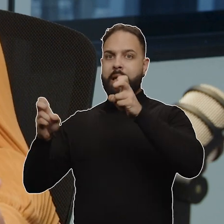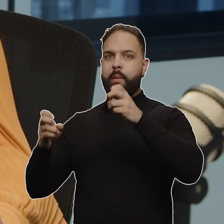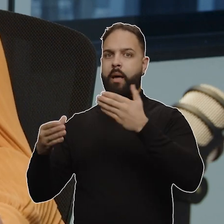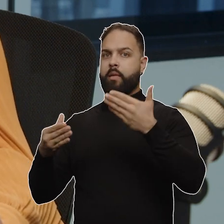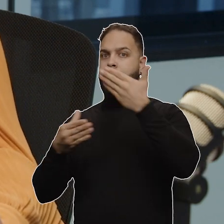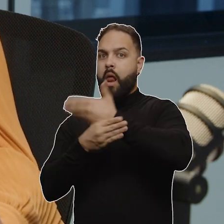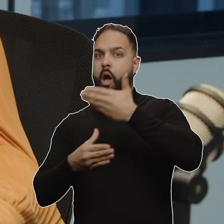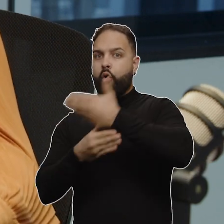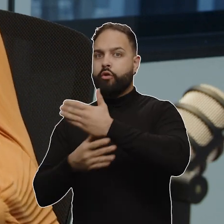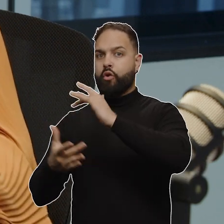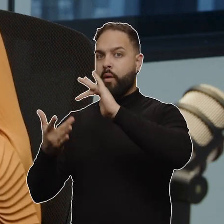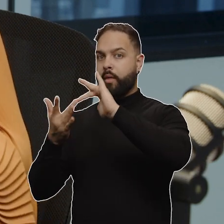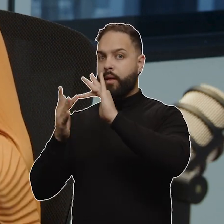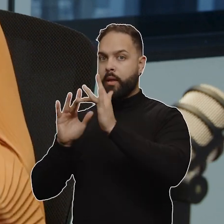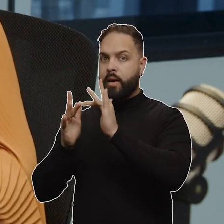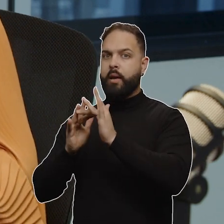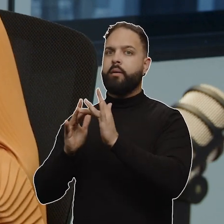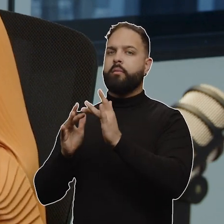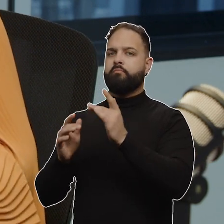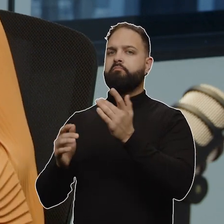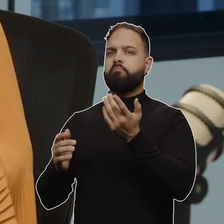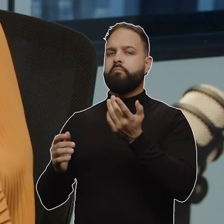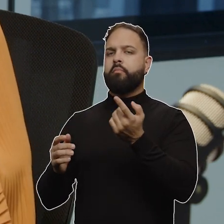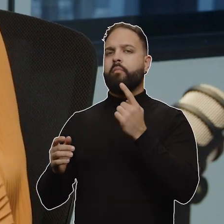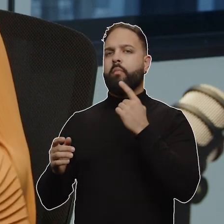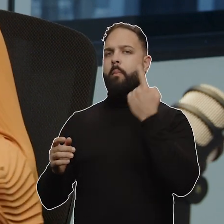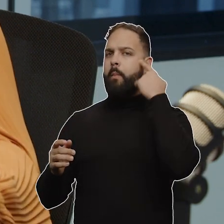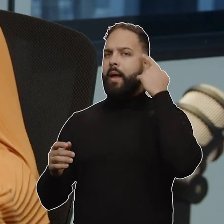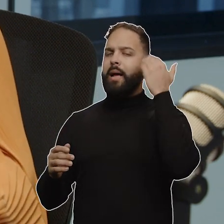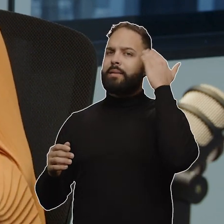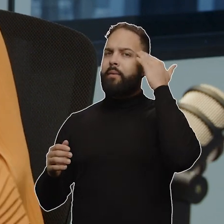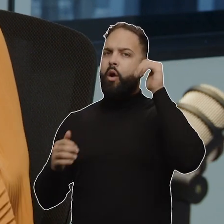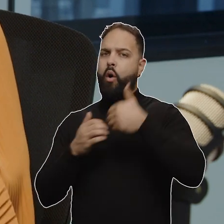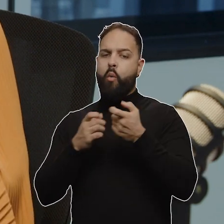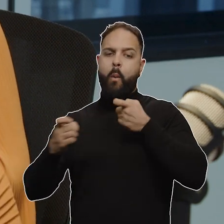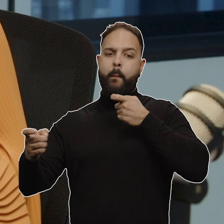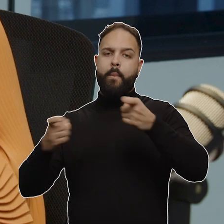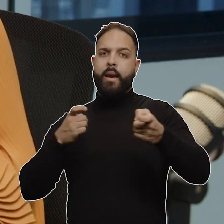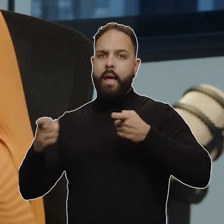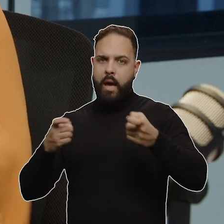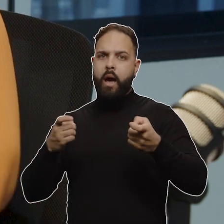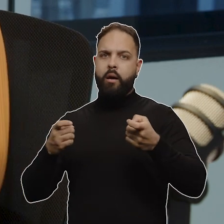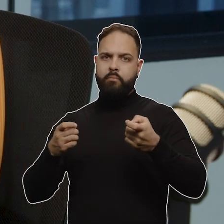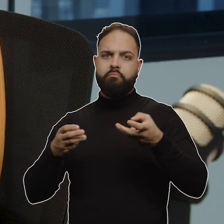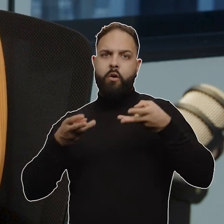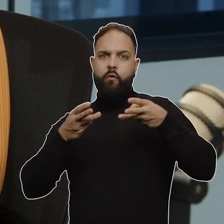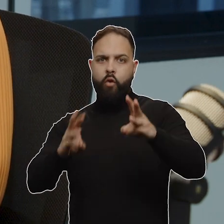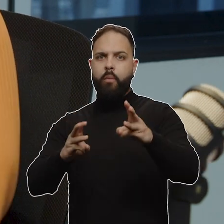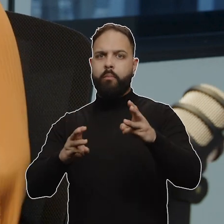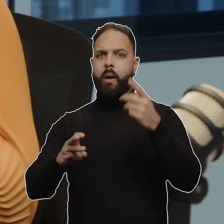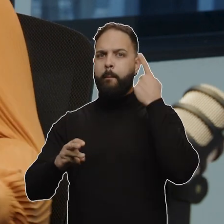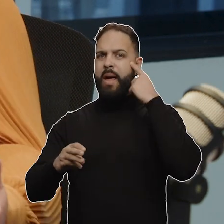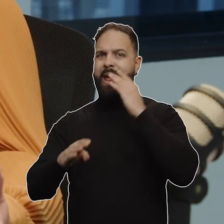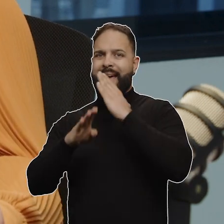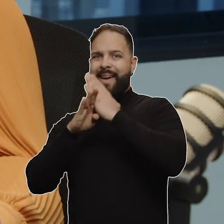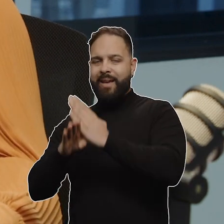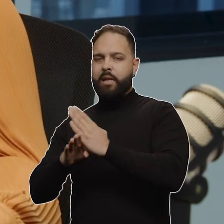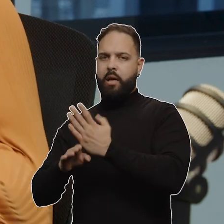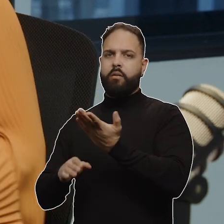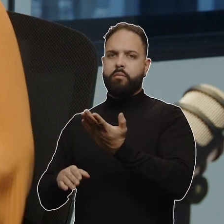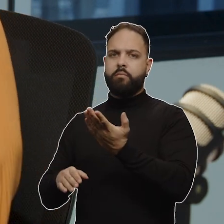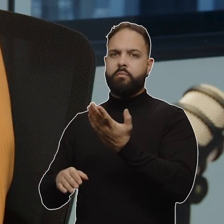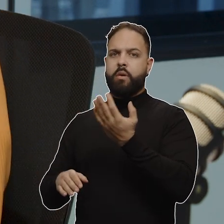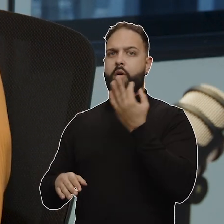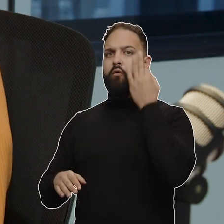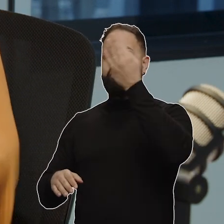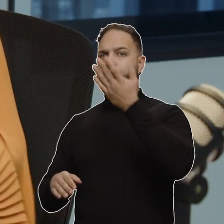que es la violencia cibernética con el propósito de desarrollar las herramientas para